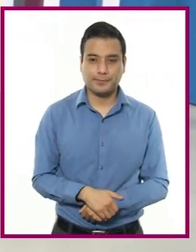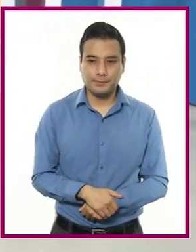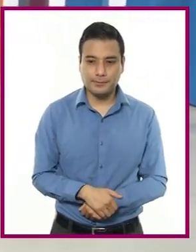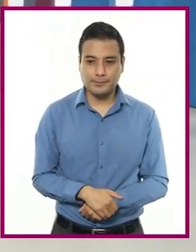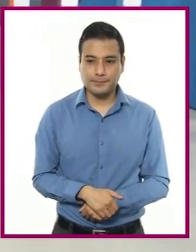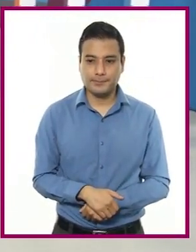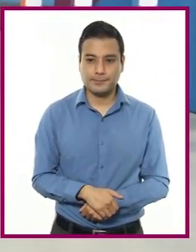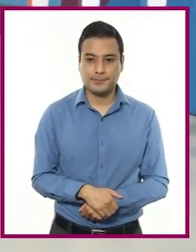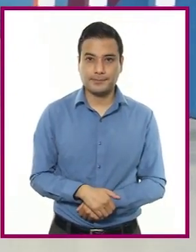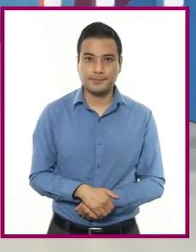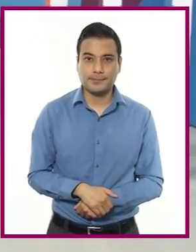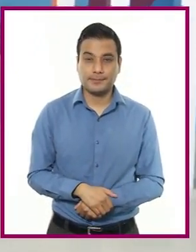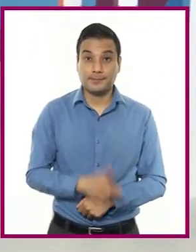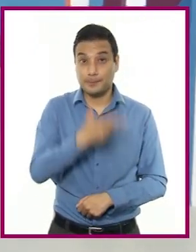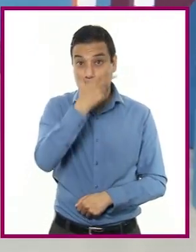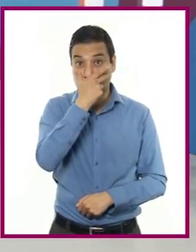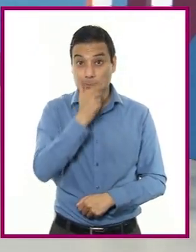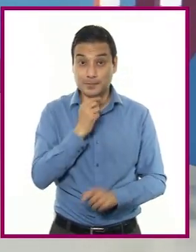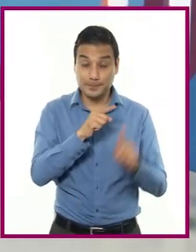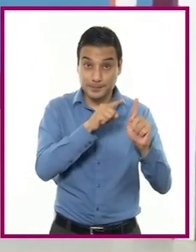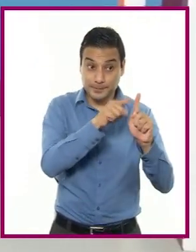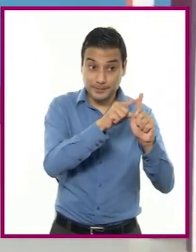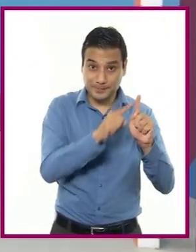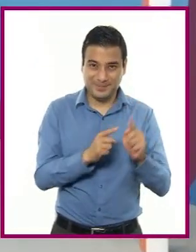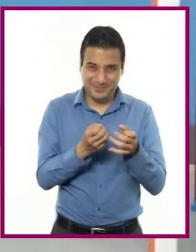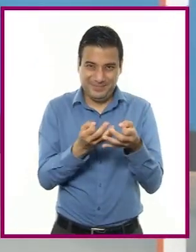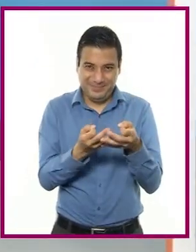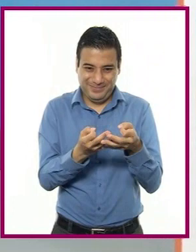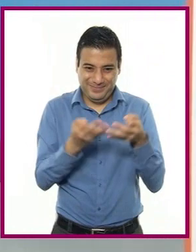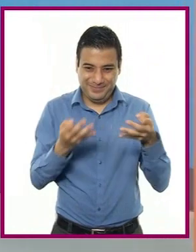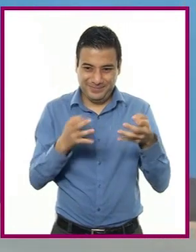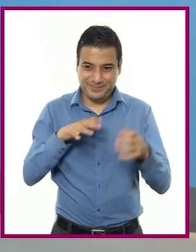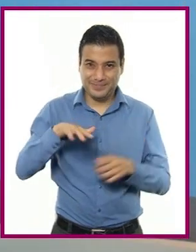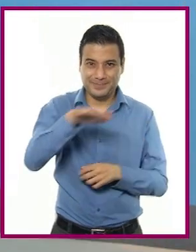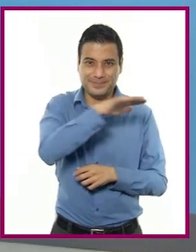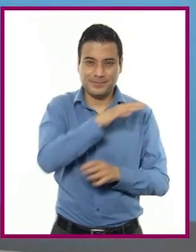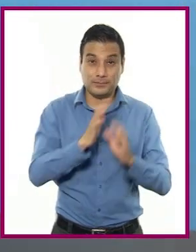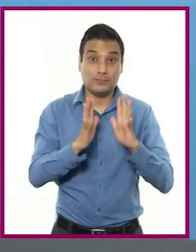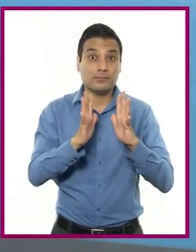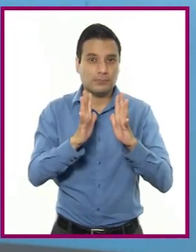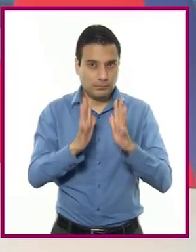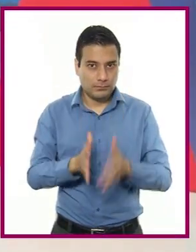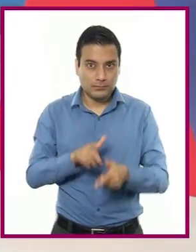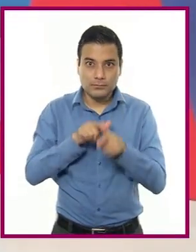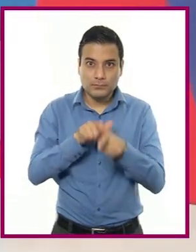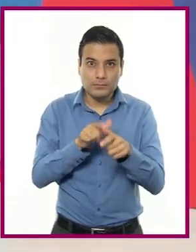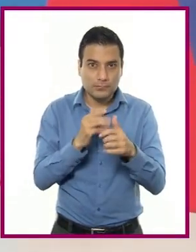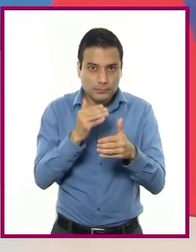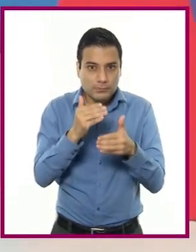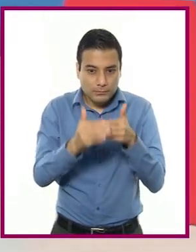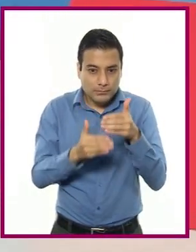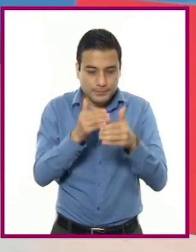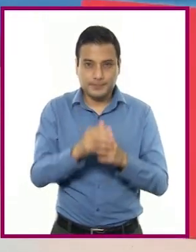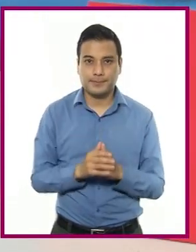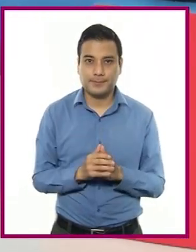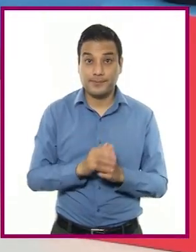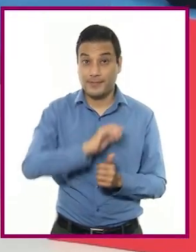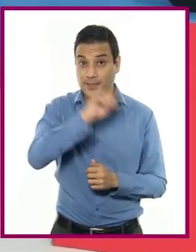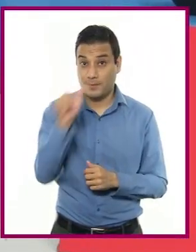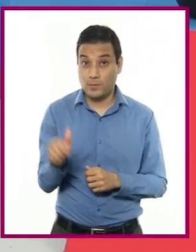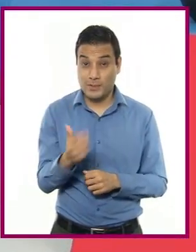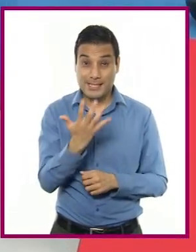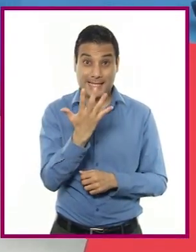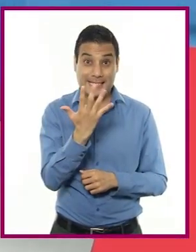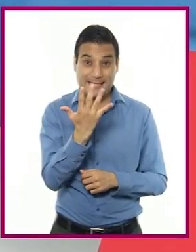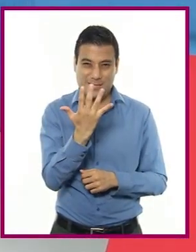Finalmente, el distrito de Yanga sería oficialmente establecido y permanece hasta nuestros días. 5 décadas después de